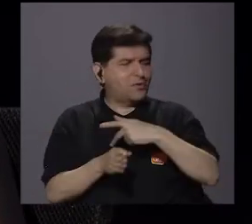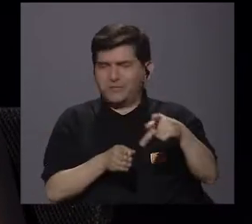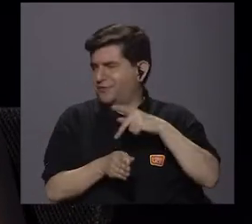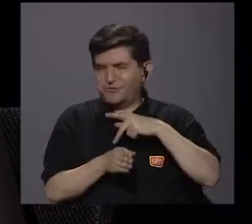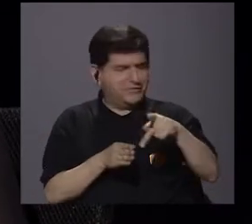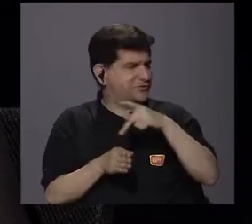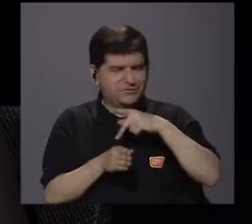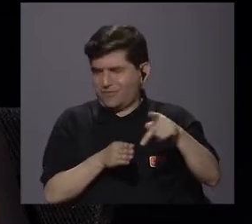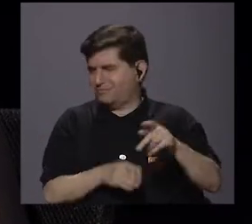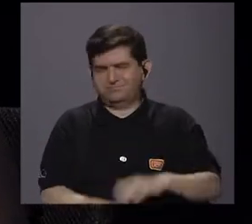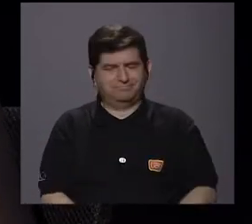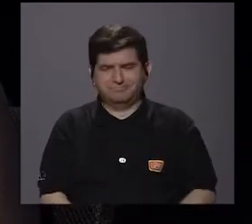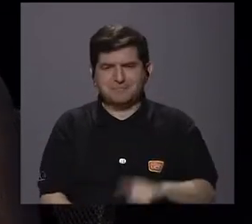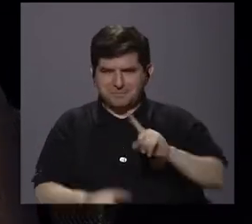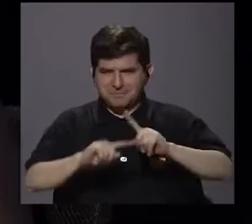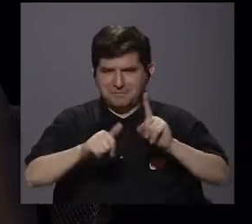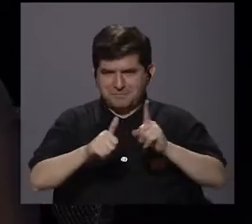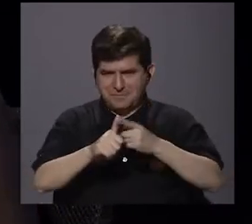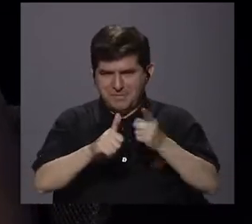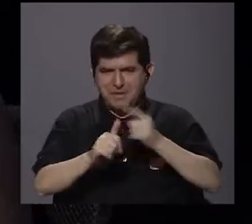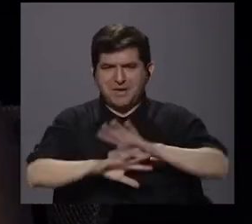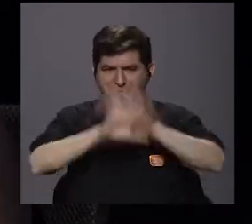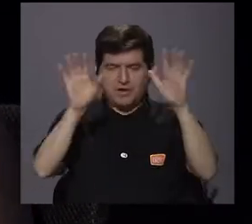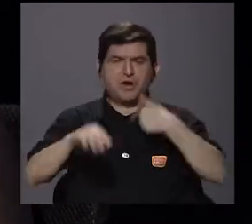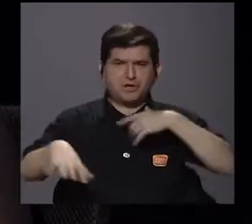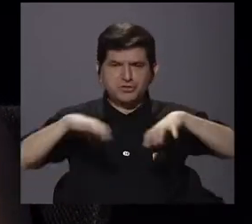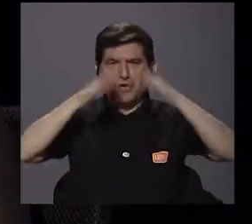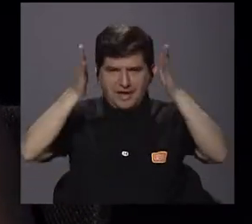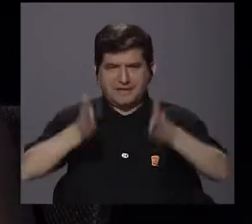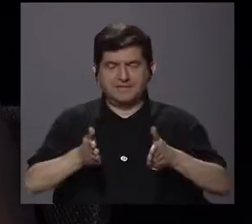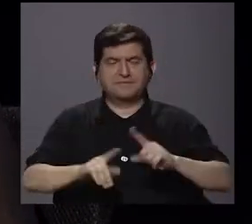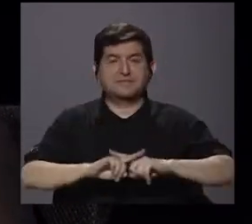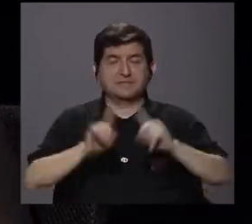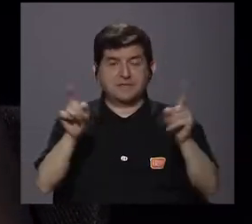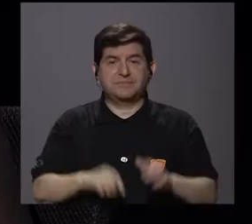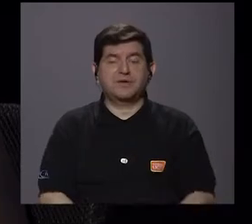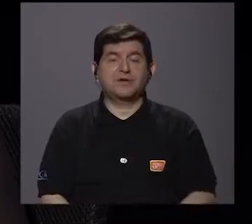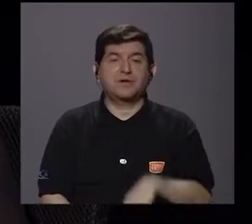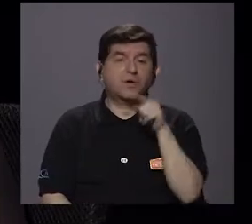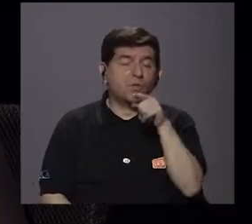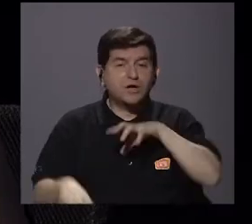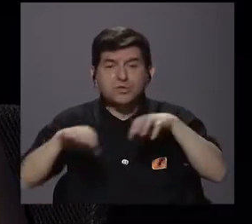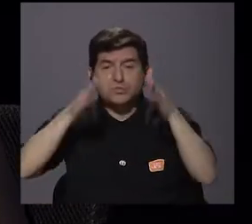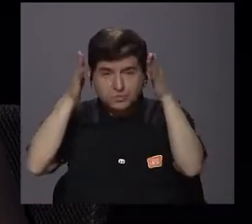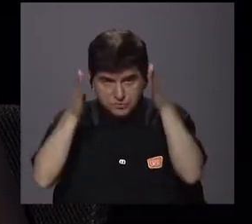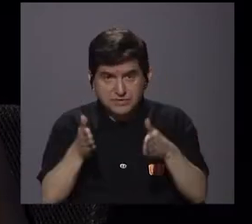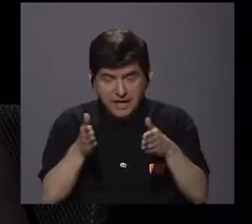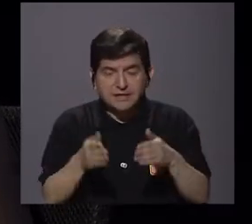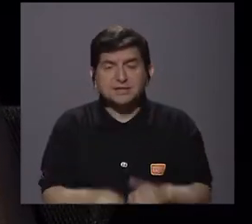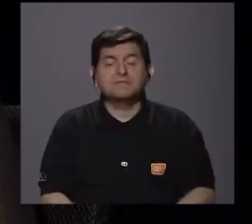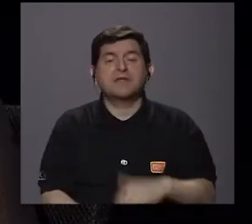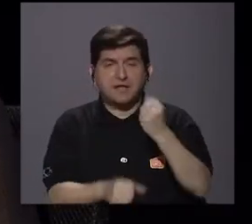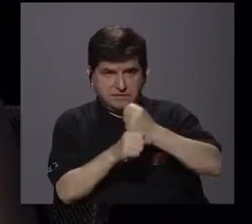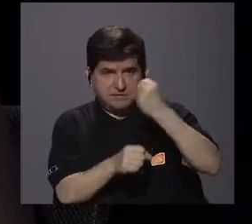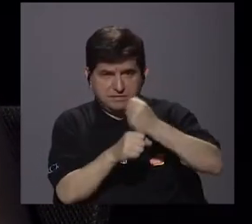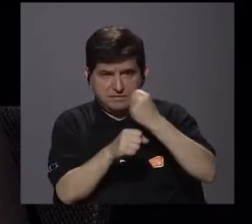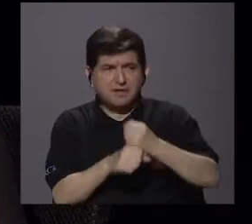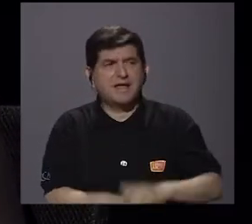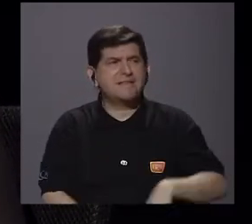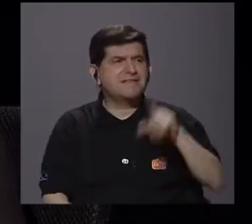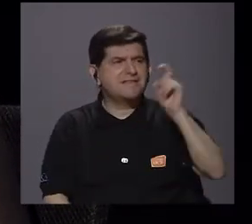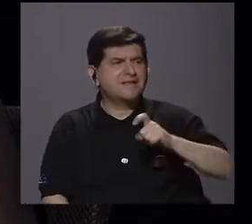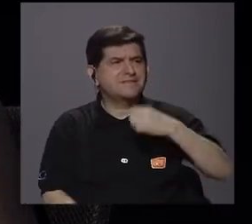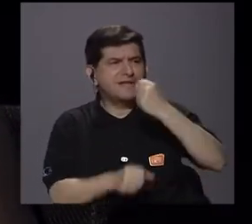profesión, ¿verdad? Vamos a dejarlo claro, soy activista, pero cuando usted es activista, muchas veces tiene que